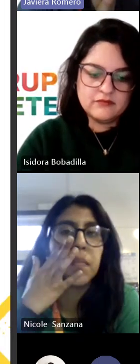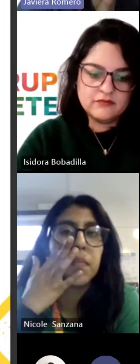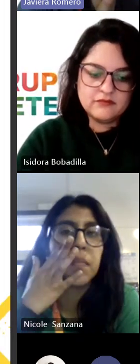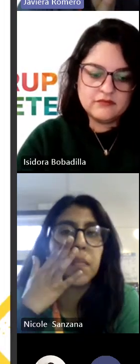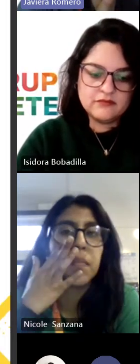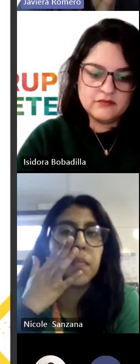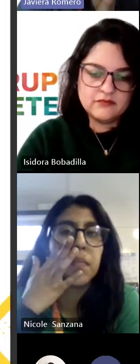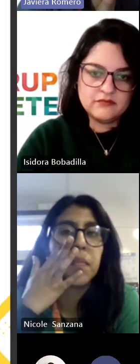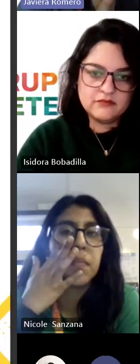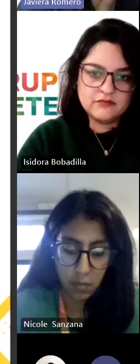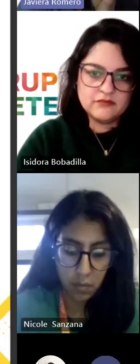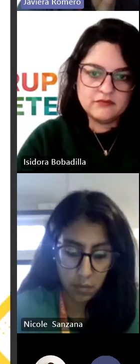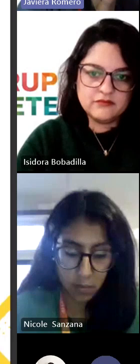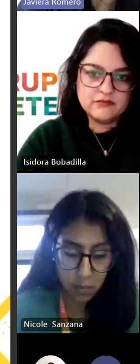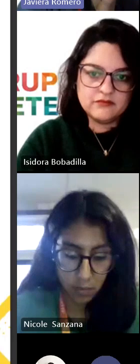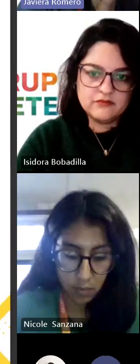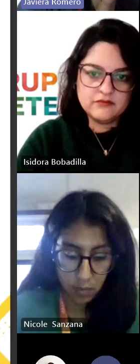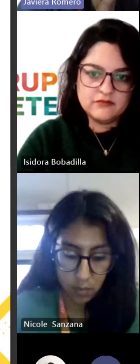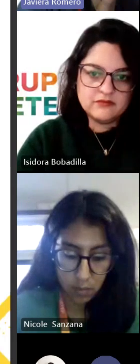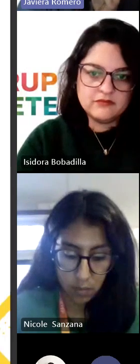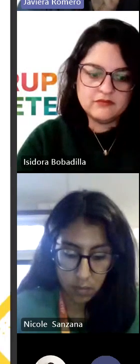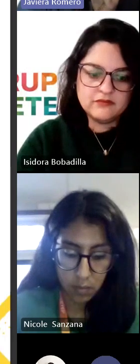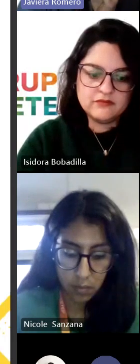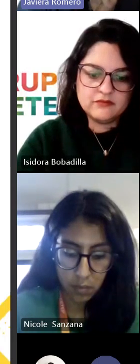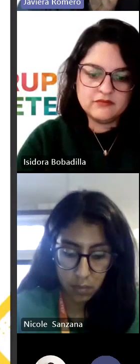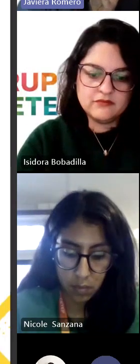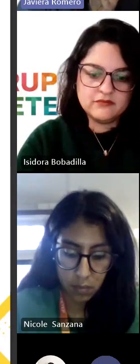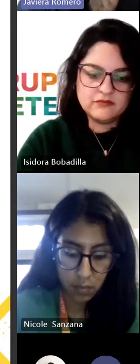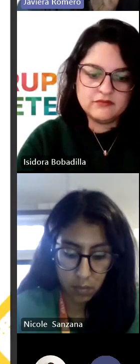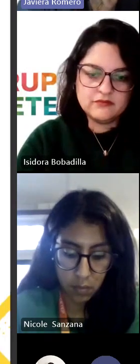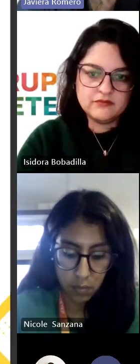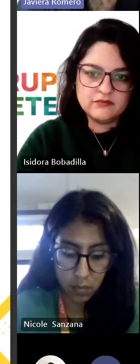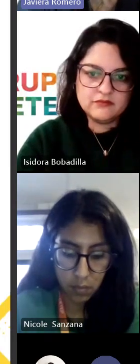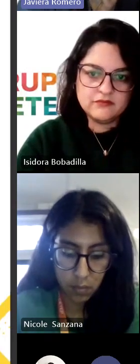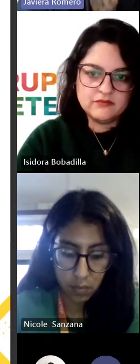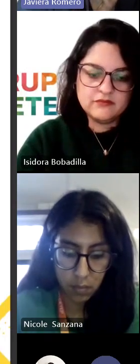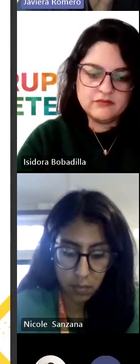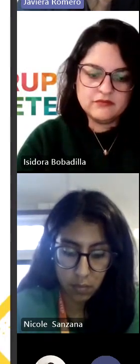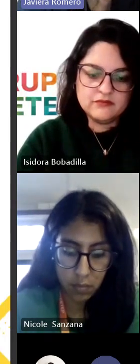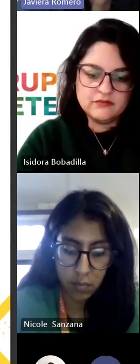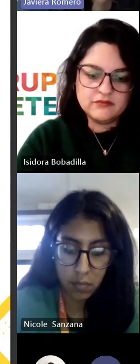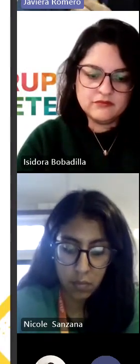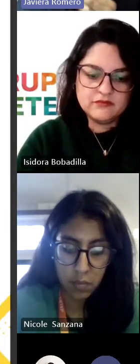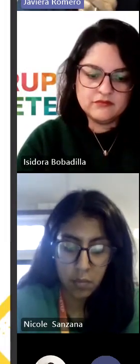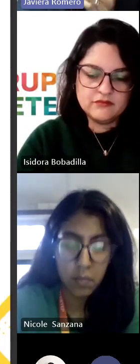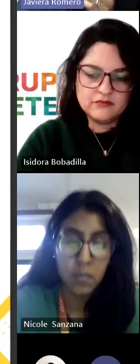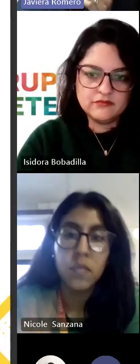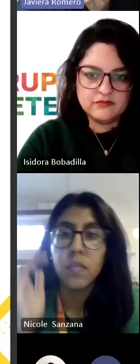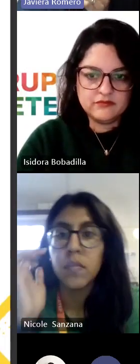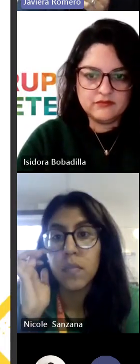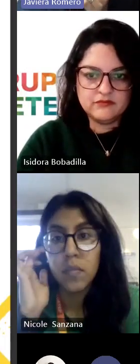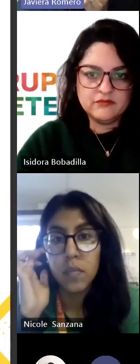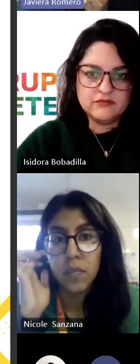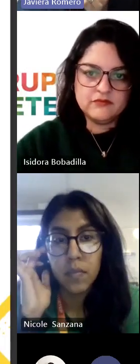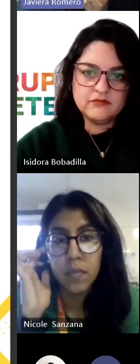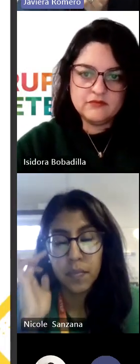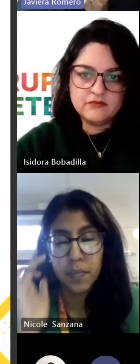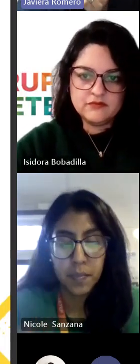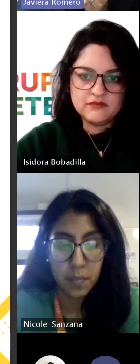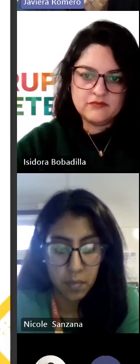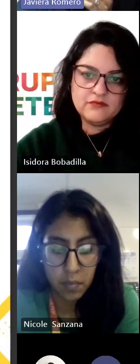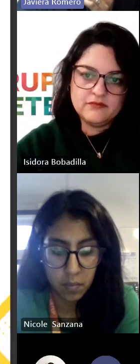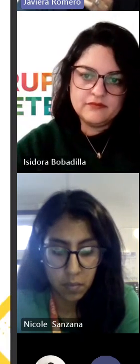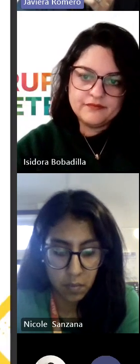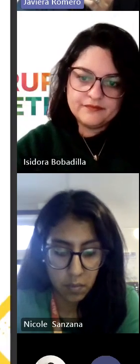expuestos los estudiantes, ¿ya? Entonces, a eso hace alusión este punto. Otro factor de riesgo es la alta exigencia